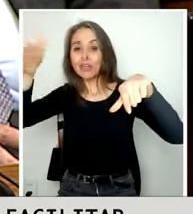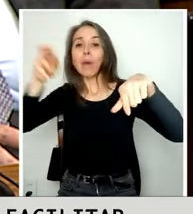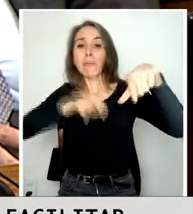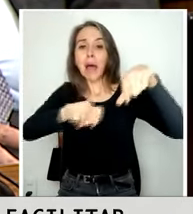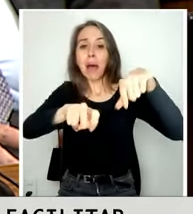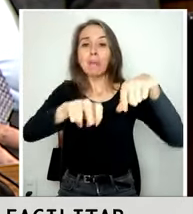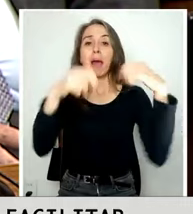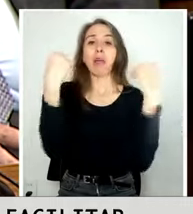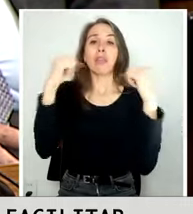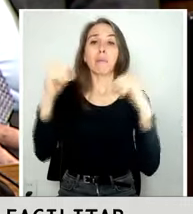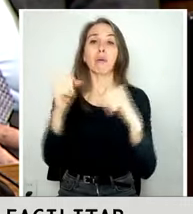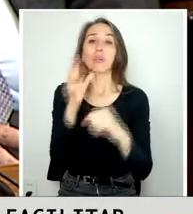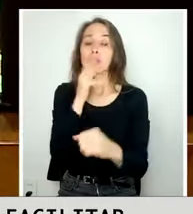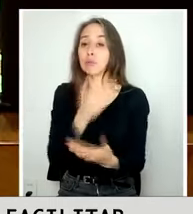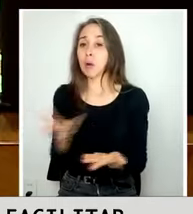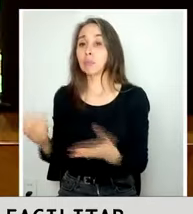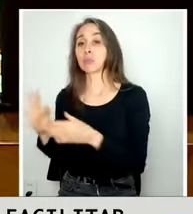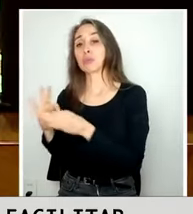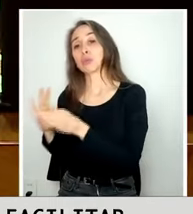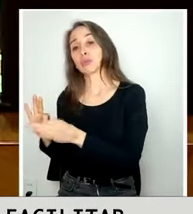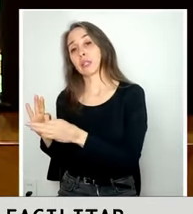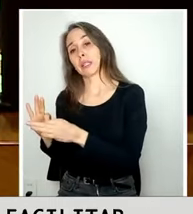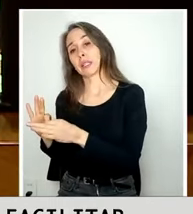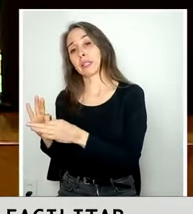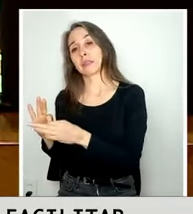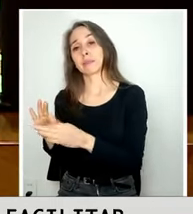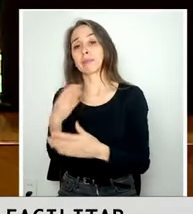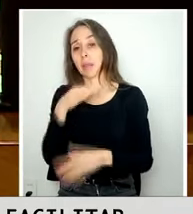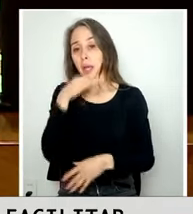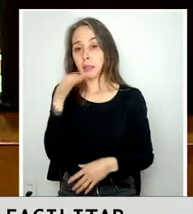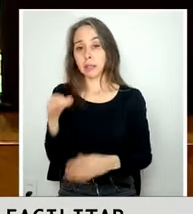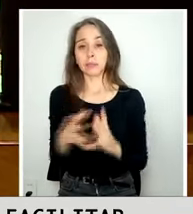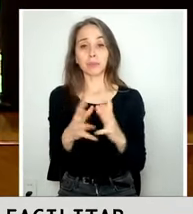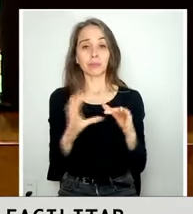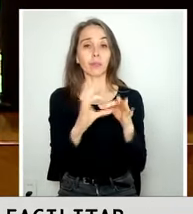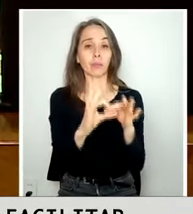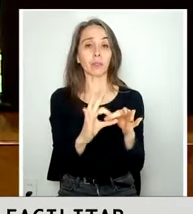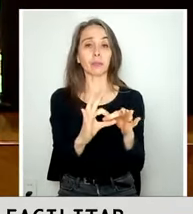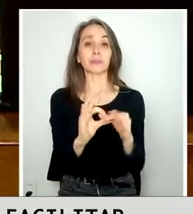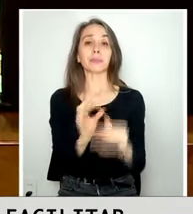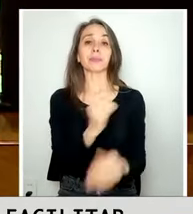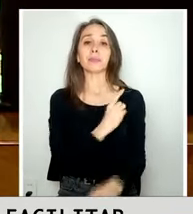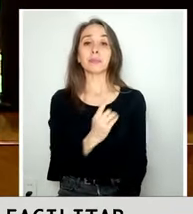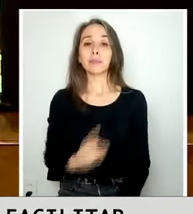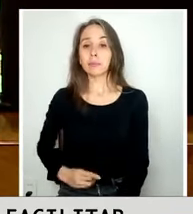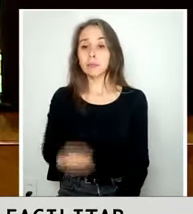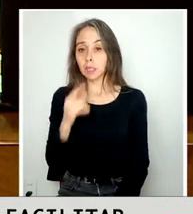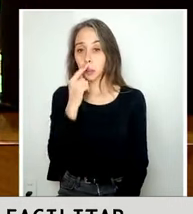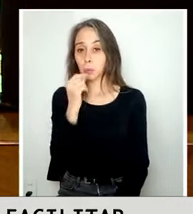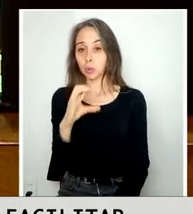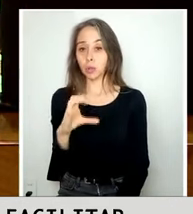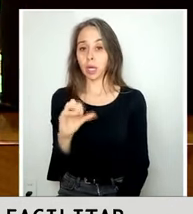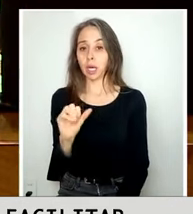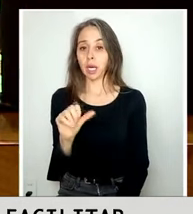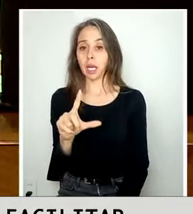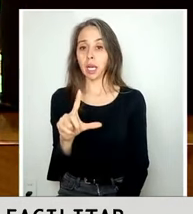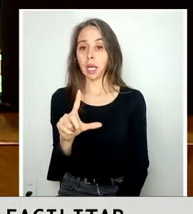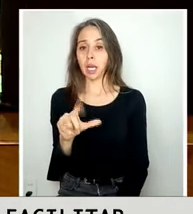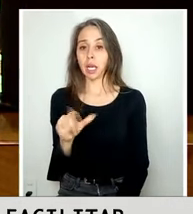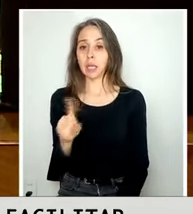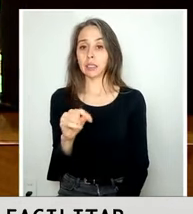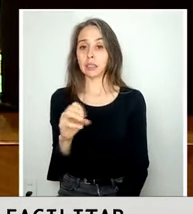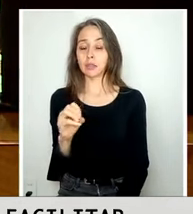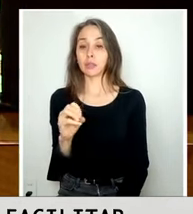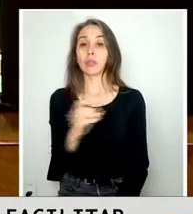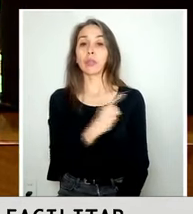he dicho presidenta Muchas gracias Muchas gracias diputado calisto a continuación tiene la palabra la diputada